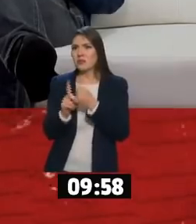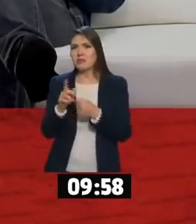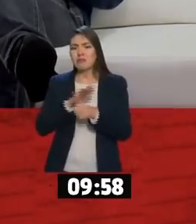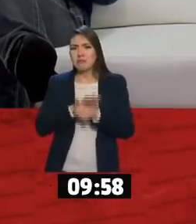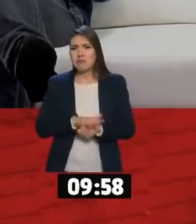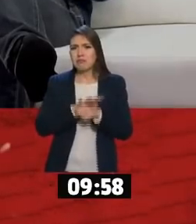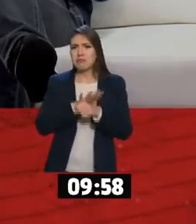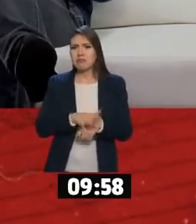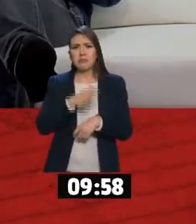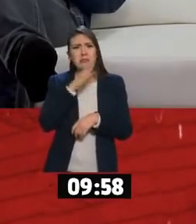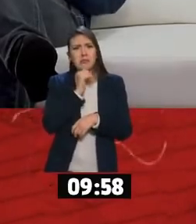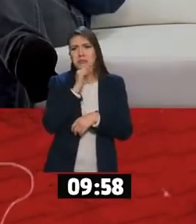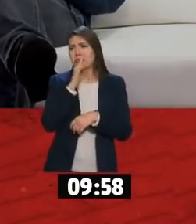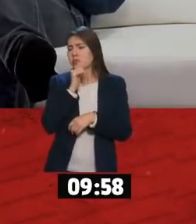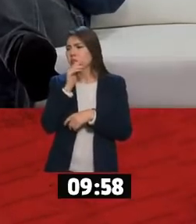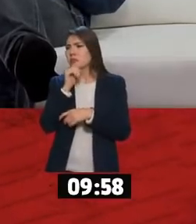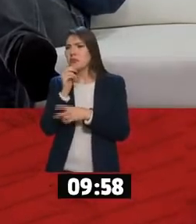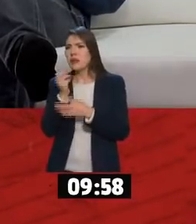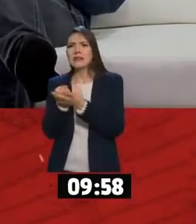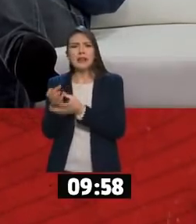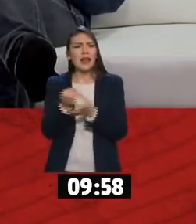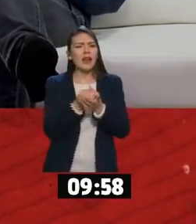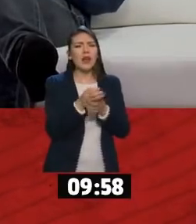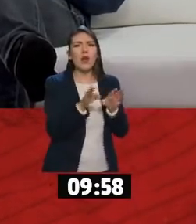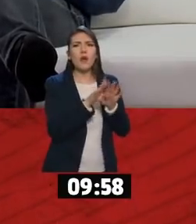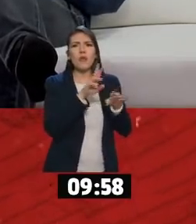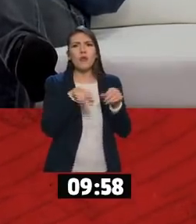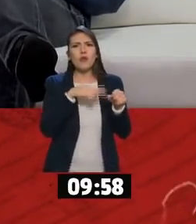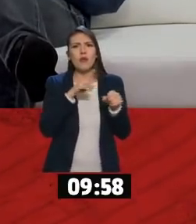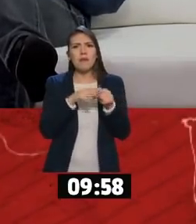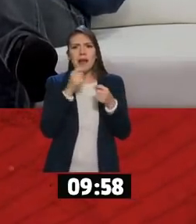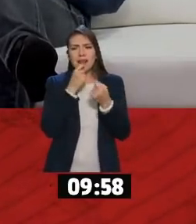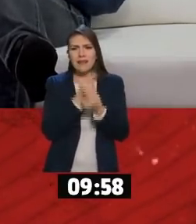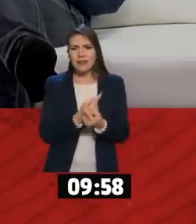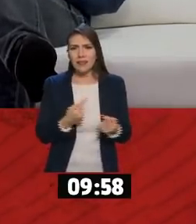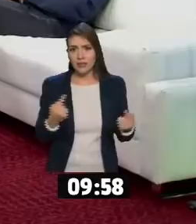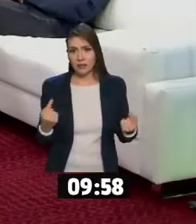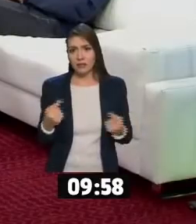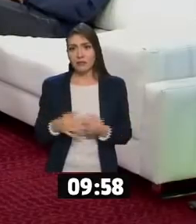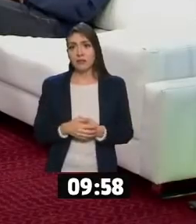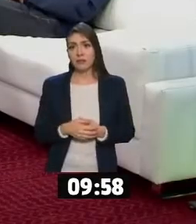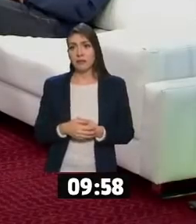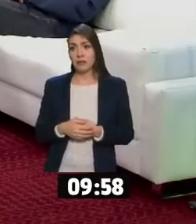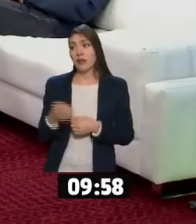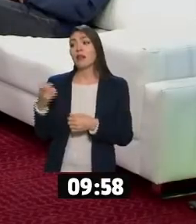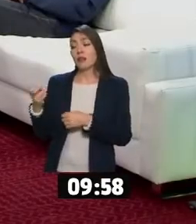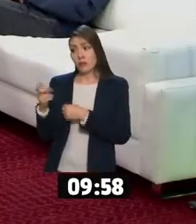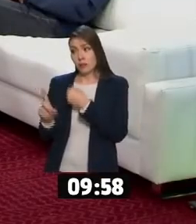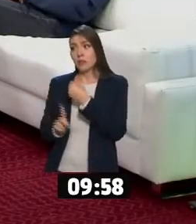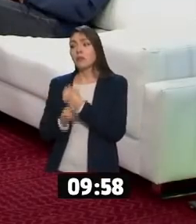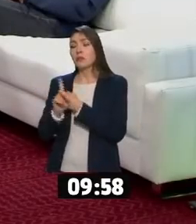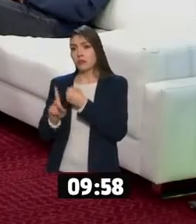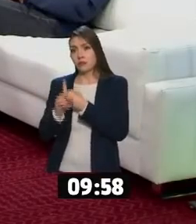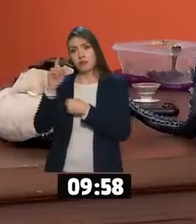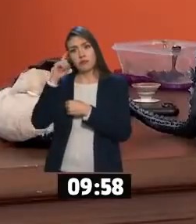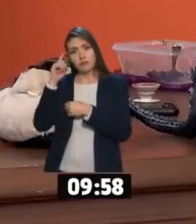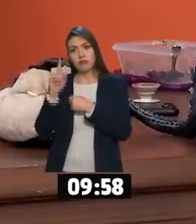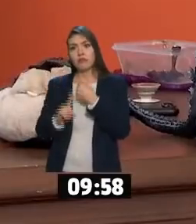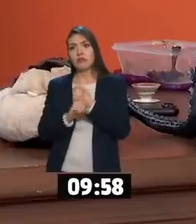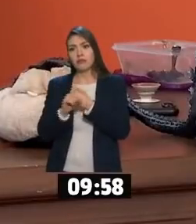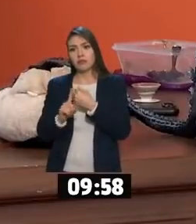no pueden, desafortunadamente, tener una niñez. Pero eso afecta a la cabecita, ¿eh? Sí, sé por dónde lo dices. Ojalá ya no existieran